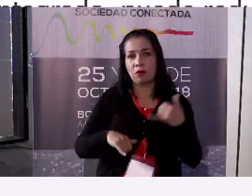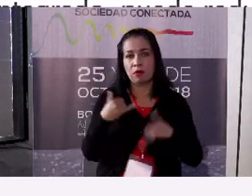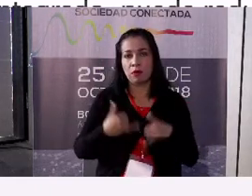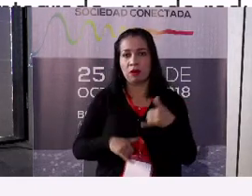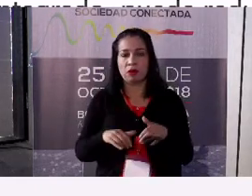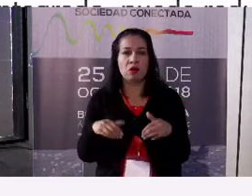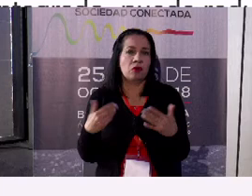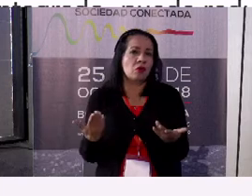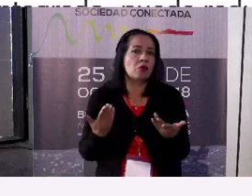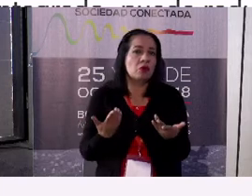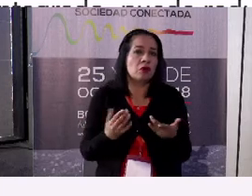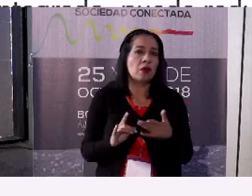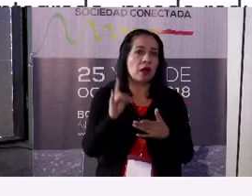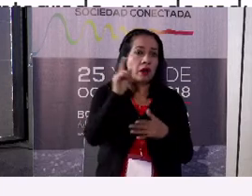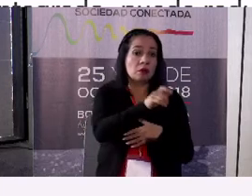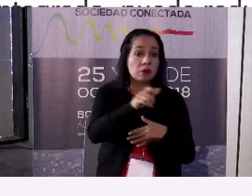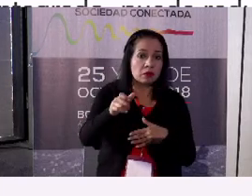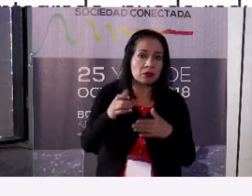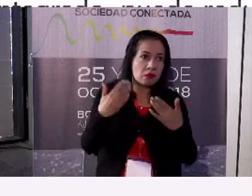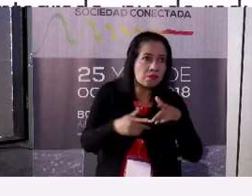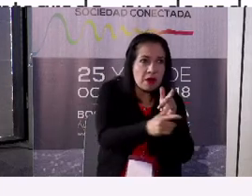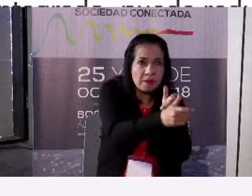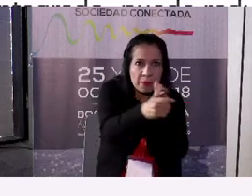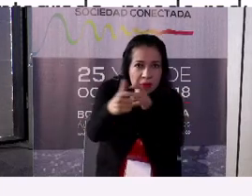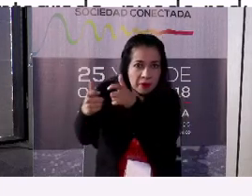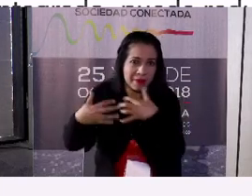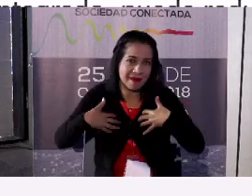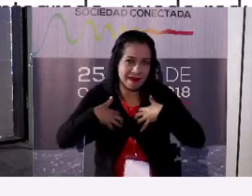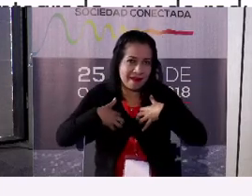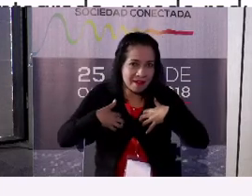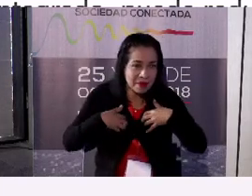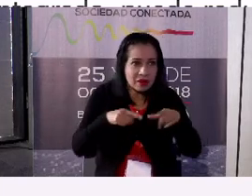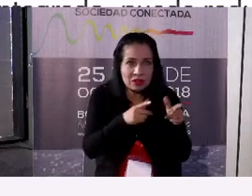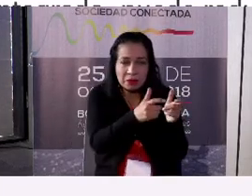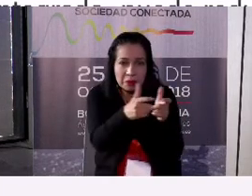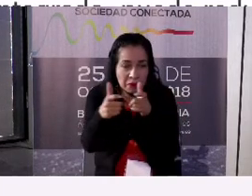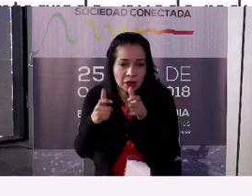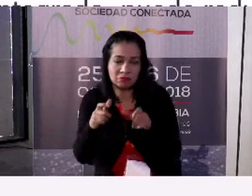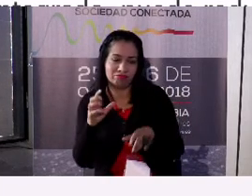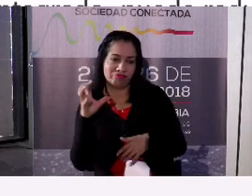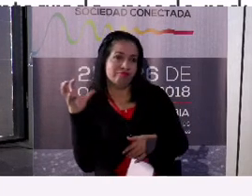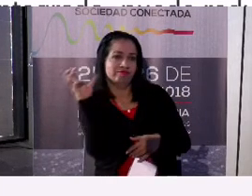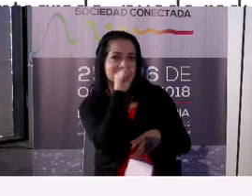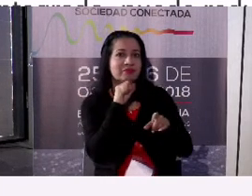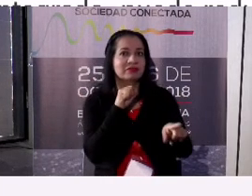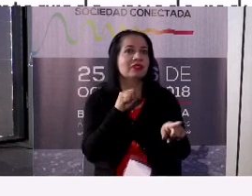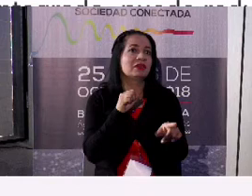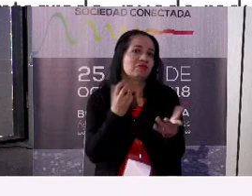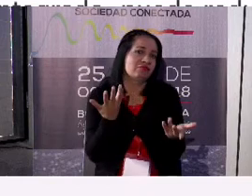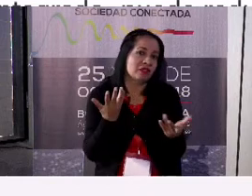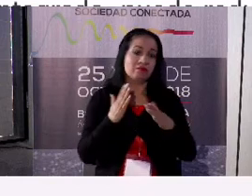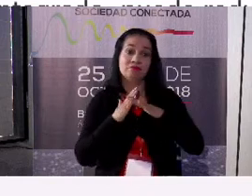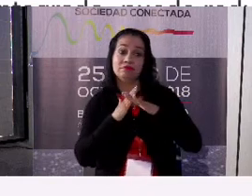burlar a los cazadores furtivos y evitar que generen mayor daño en la naturaleza